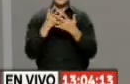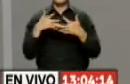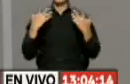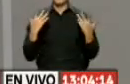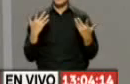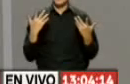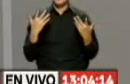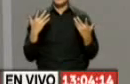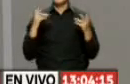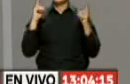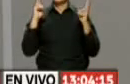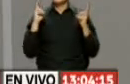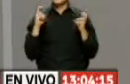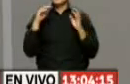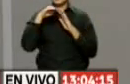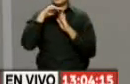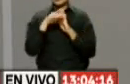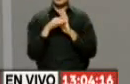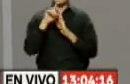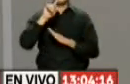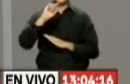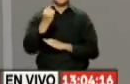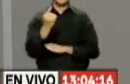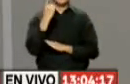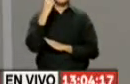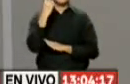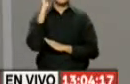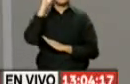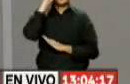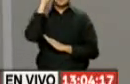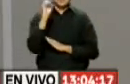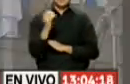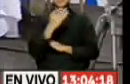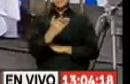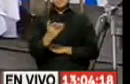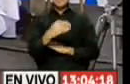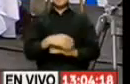en este indicador una caída del 1,2%.